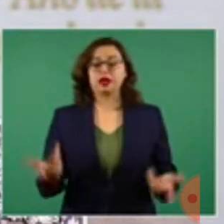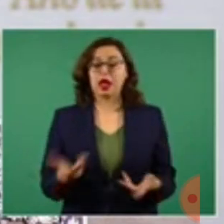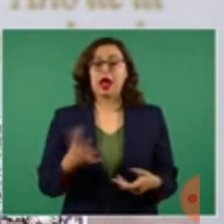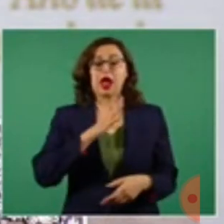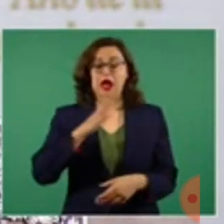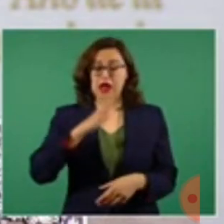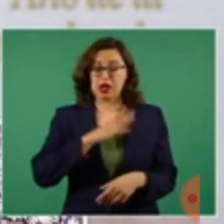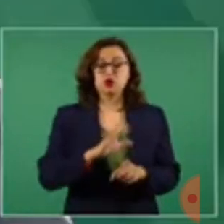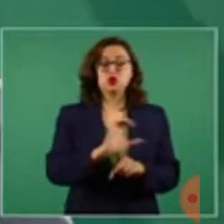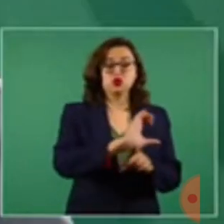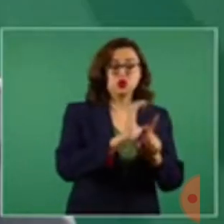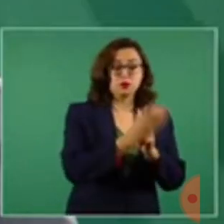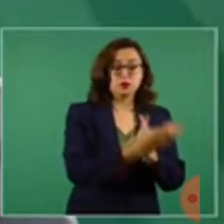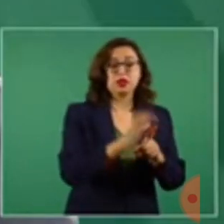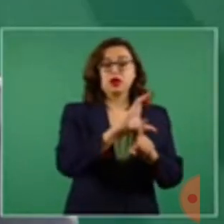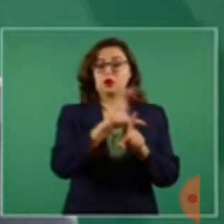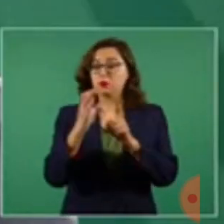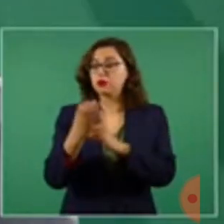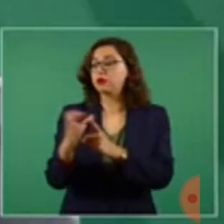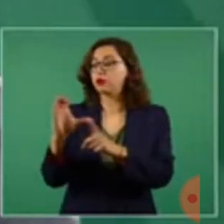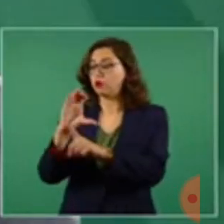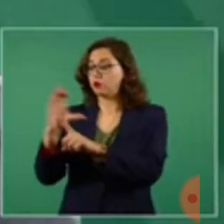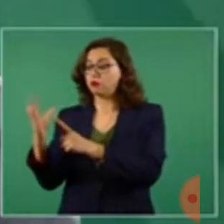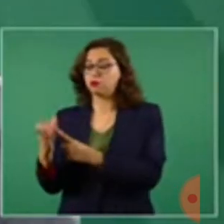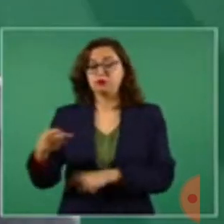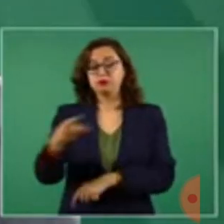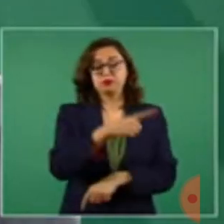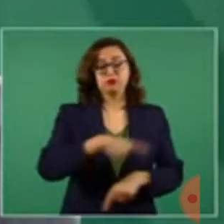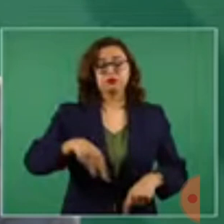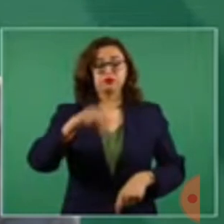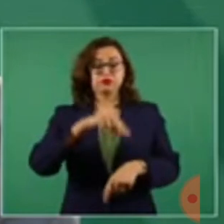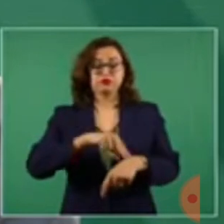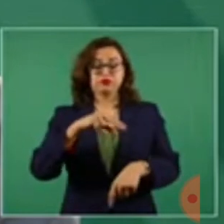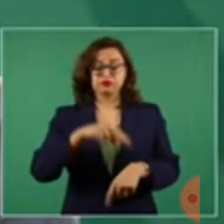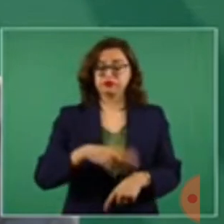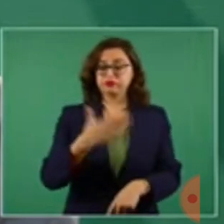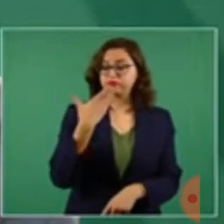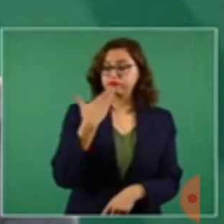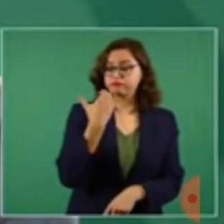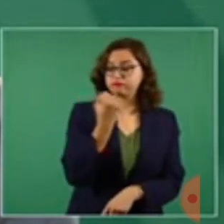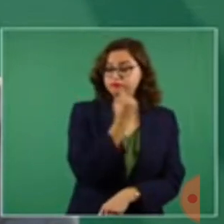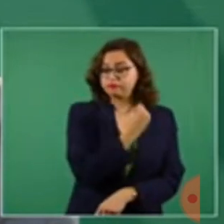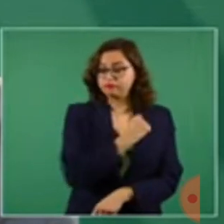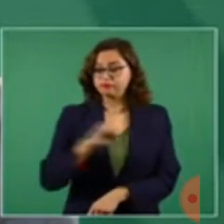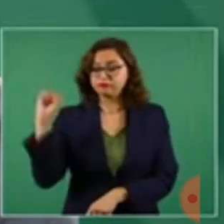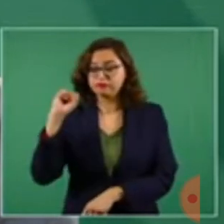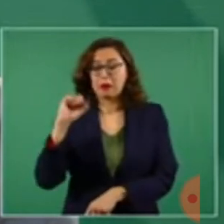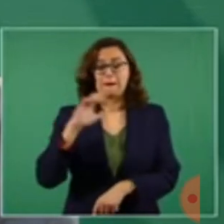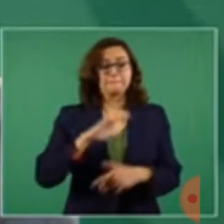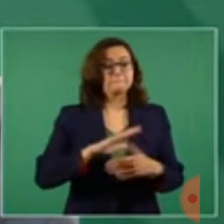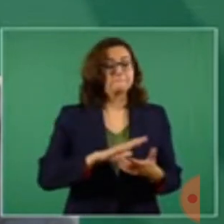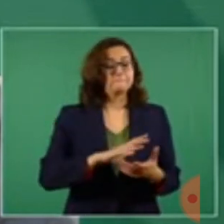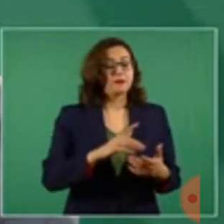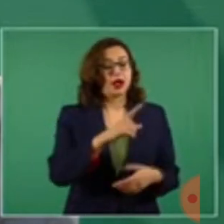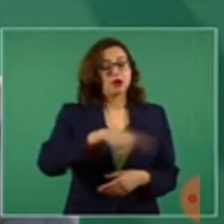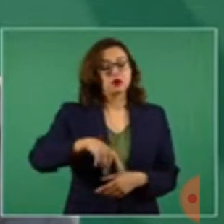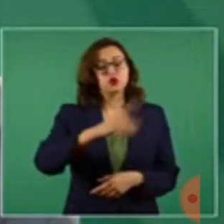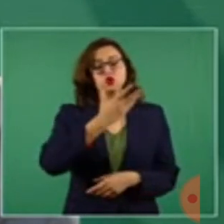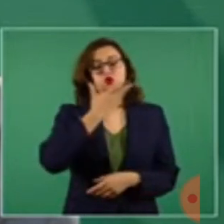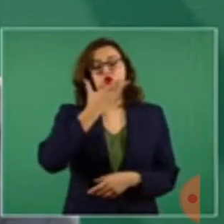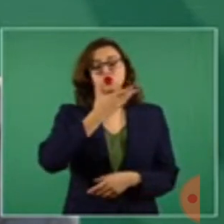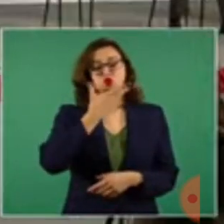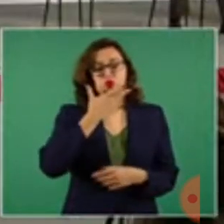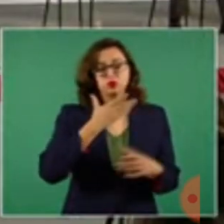las enfermedades que ustedes conocen ya, que más padecemos los habitantes de